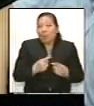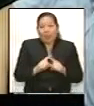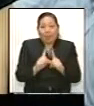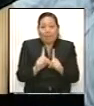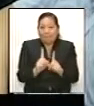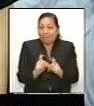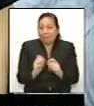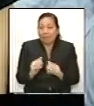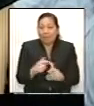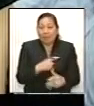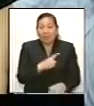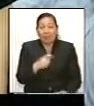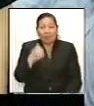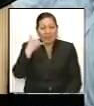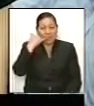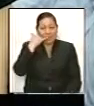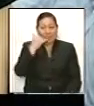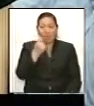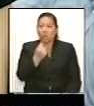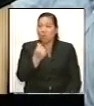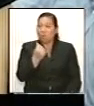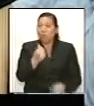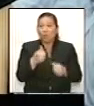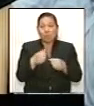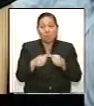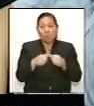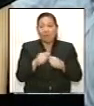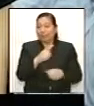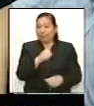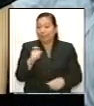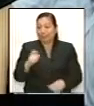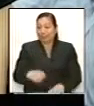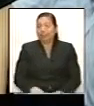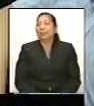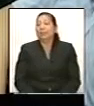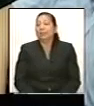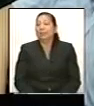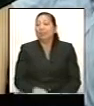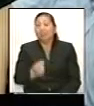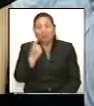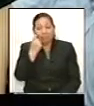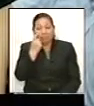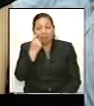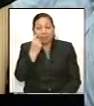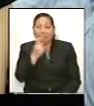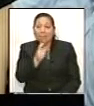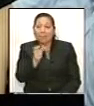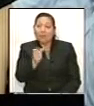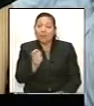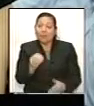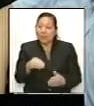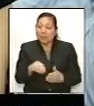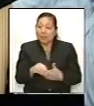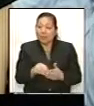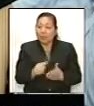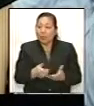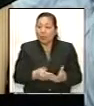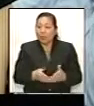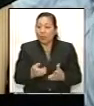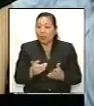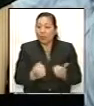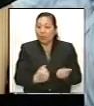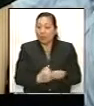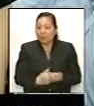consulta, la línea 100 está en ese caso disponible, ¿no? Para cualquiera, en ese caso, de tus amistades o conocidos o personas en tal caso que están buscando tu